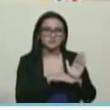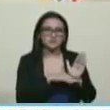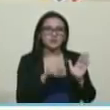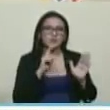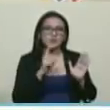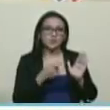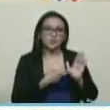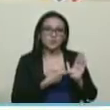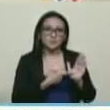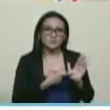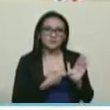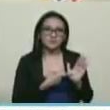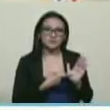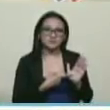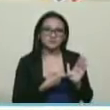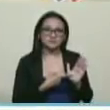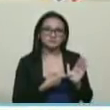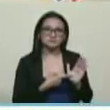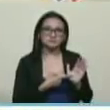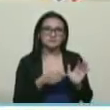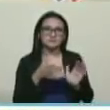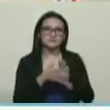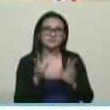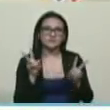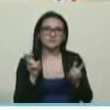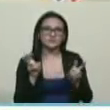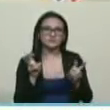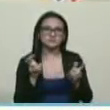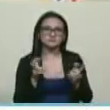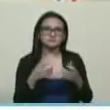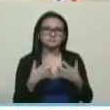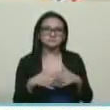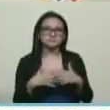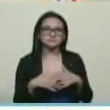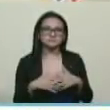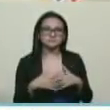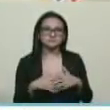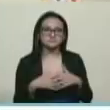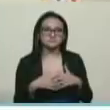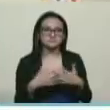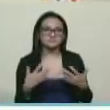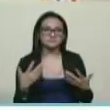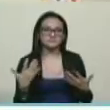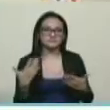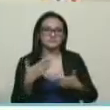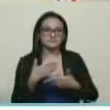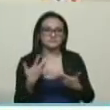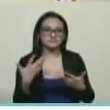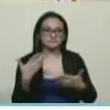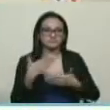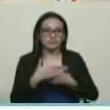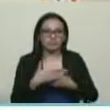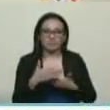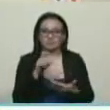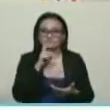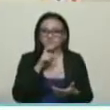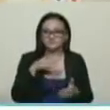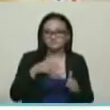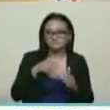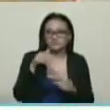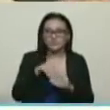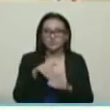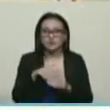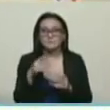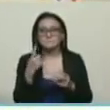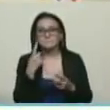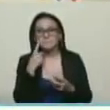cumple estrictamente para los casos en los que la máquina se tranca. Existe un protocolo, el operador primero ve, luego